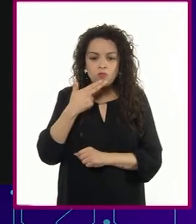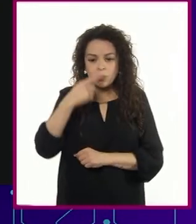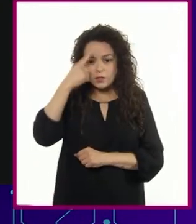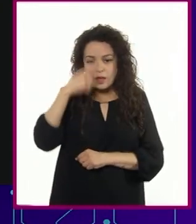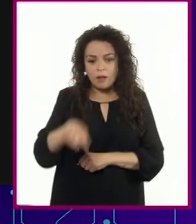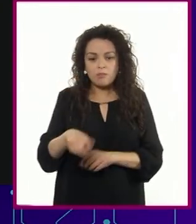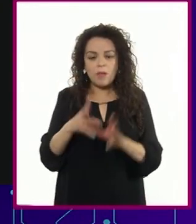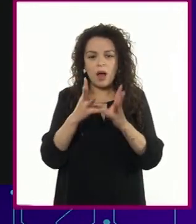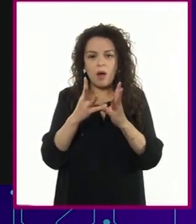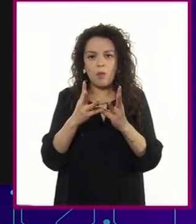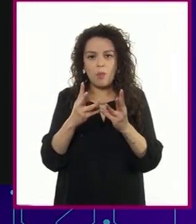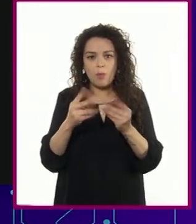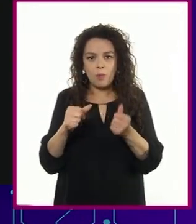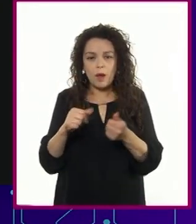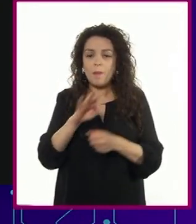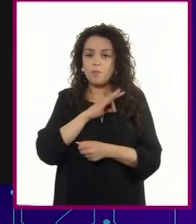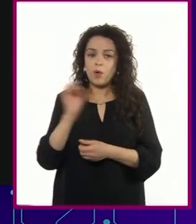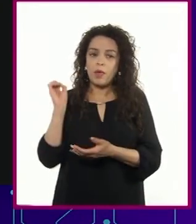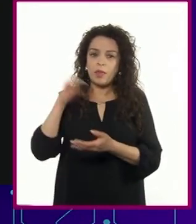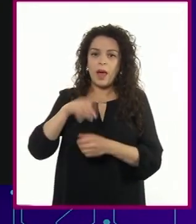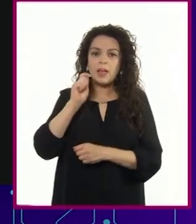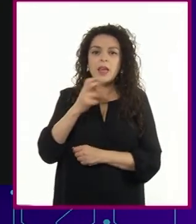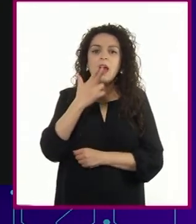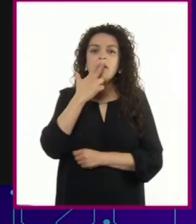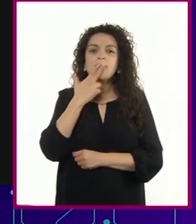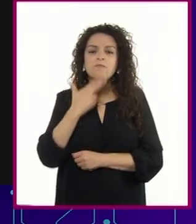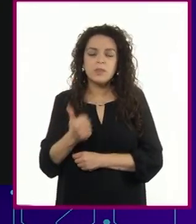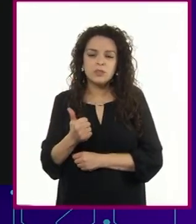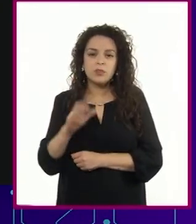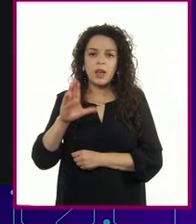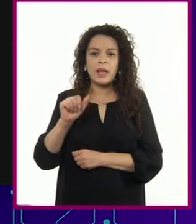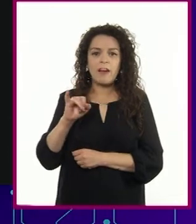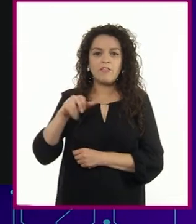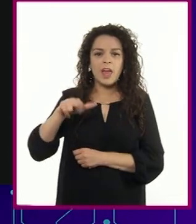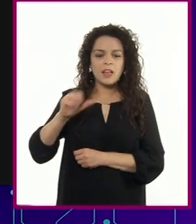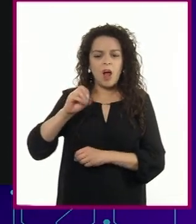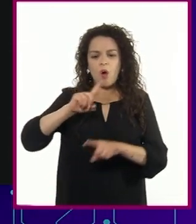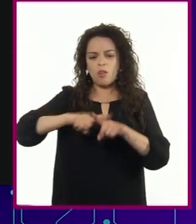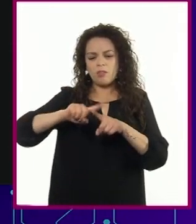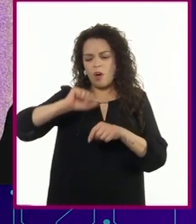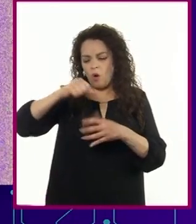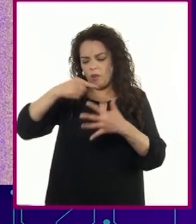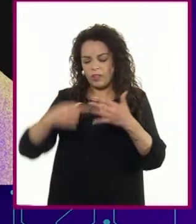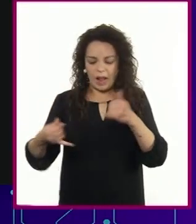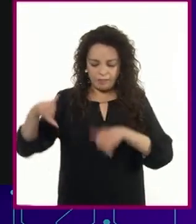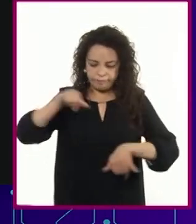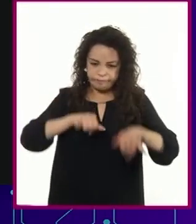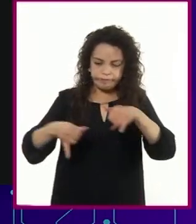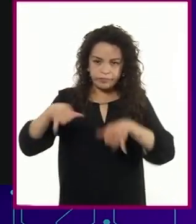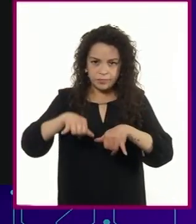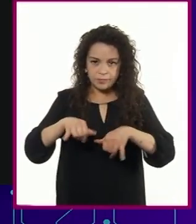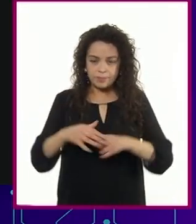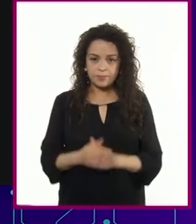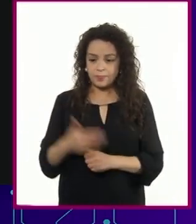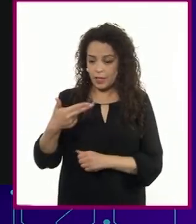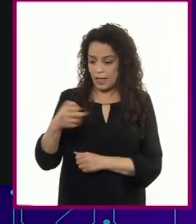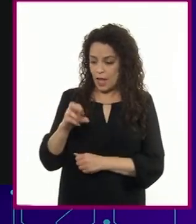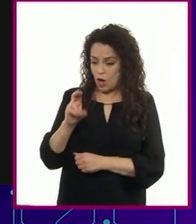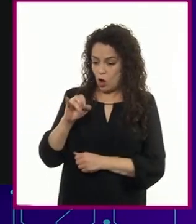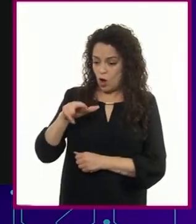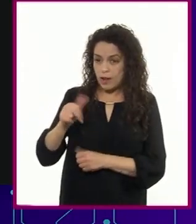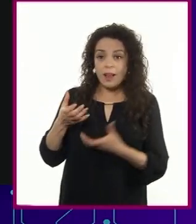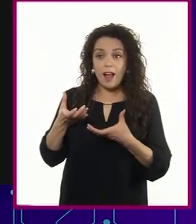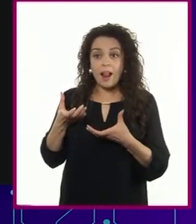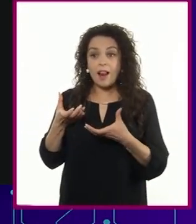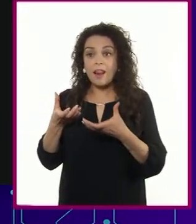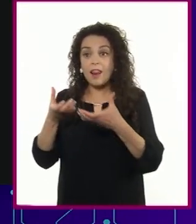diluirla, que puede incluir el azúcar, la cafeína u otras sustancias. La heroína de la calle a